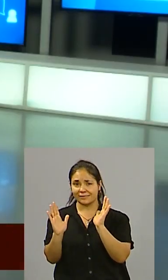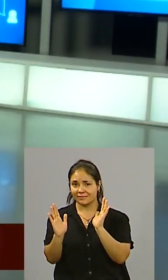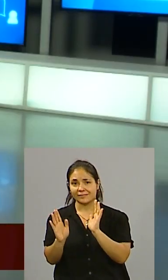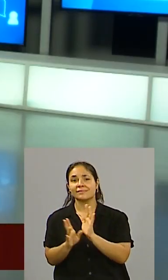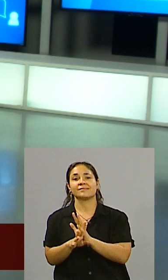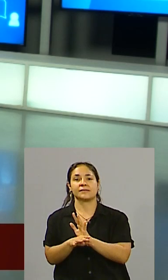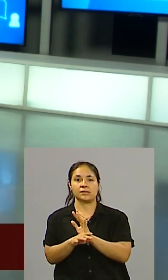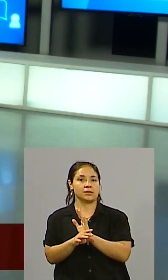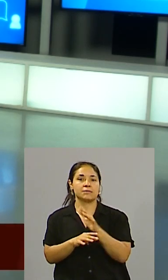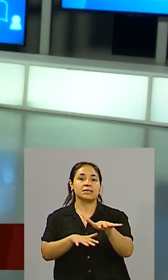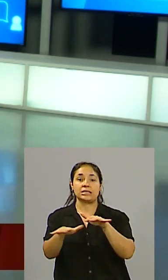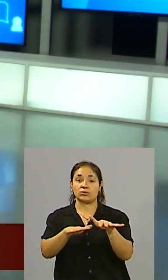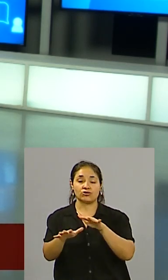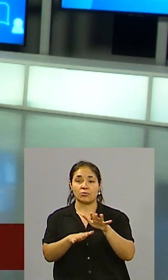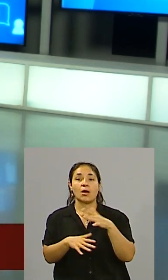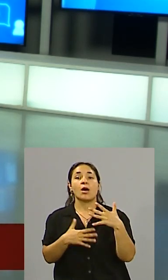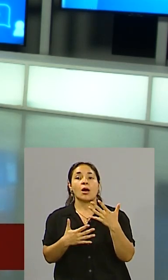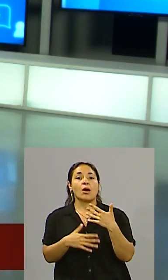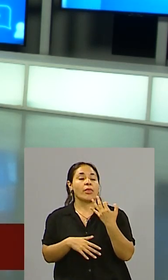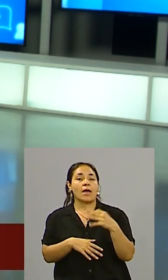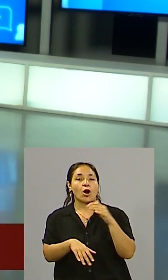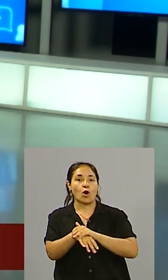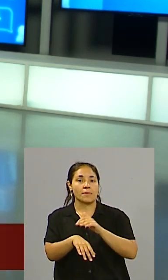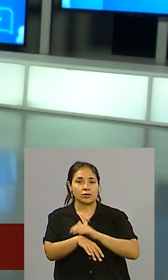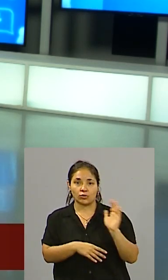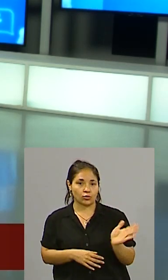situaciones nos movilizan a todos a tener mayor compromiso.